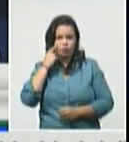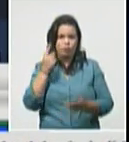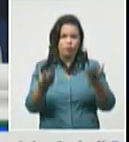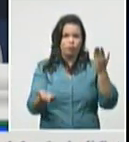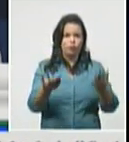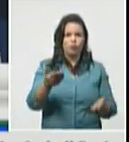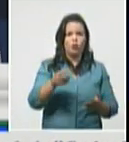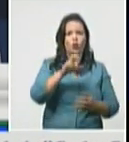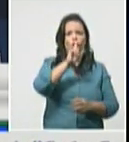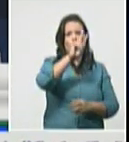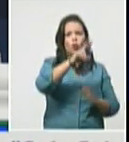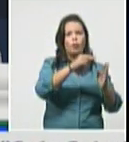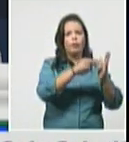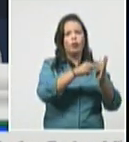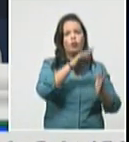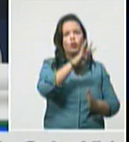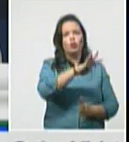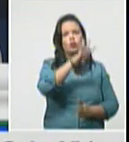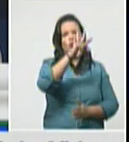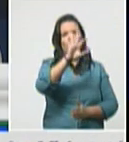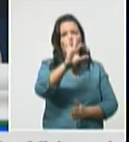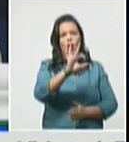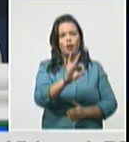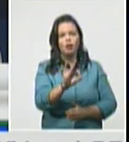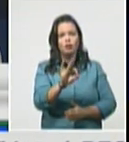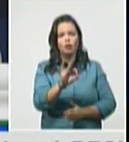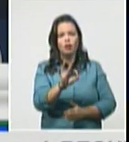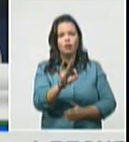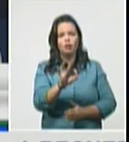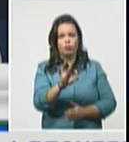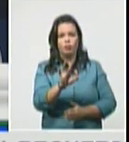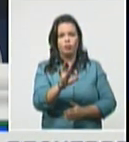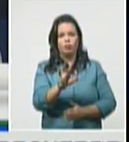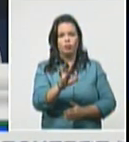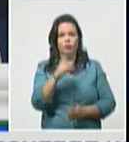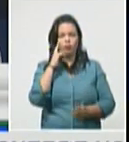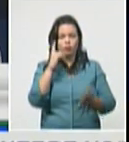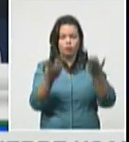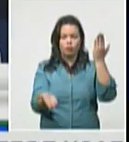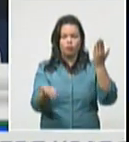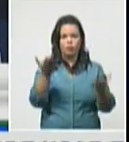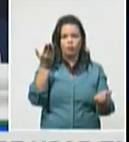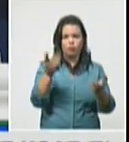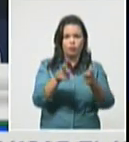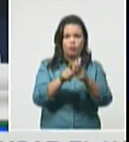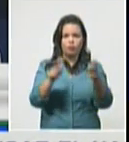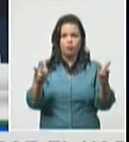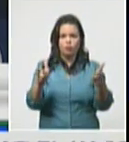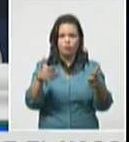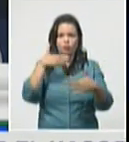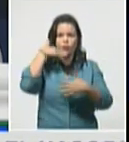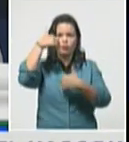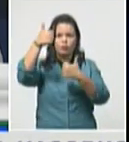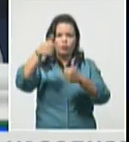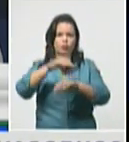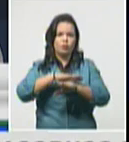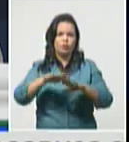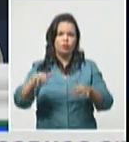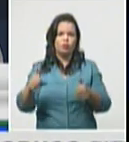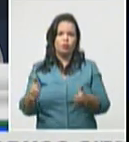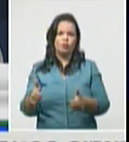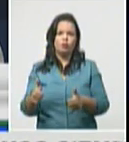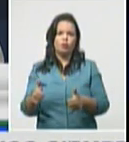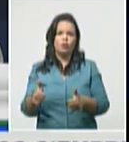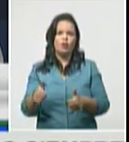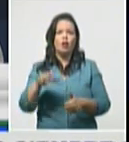2.440 diagnosticados en Cuba se encuentran recuperados, el 94%, se encuentran de